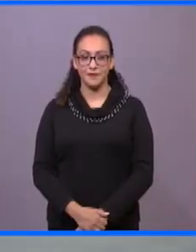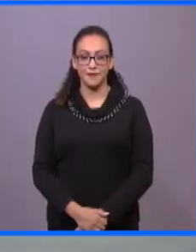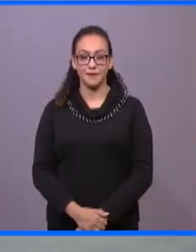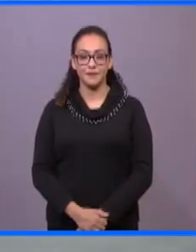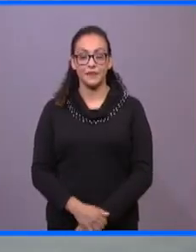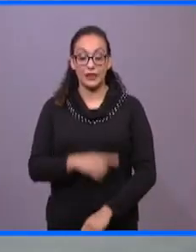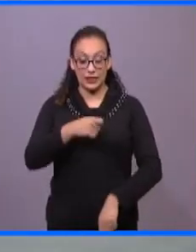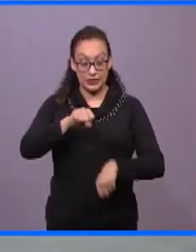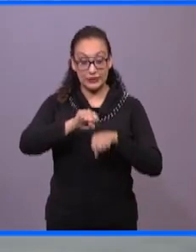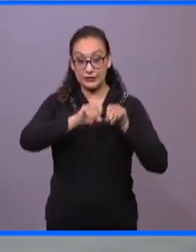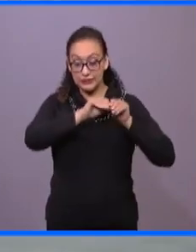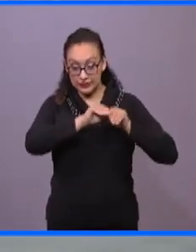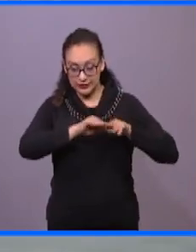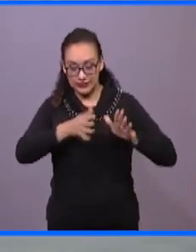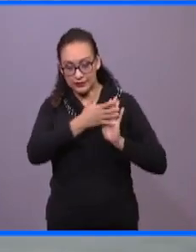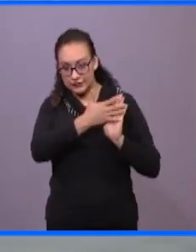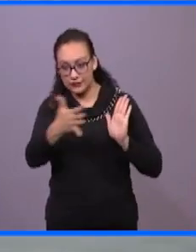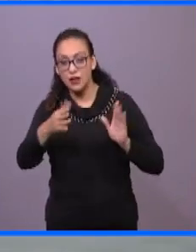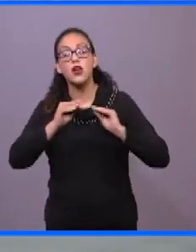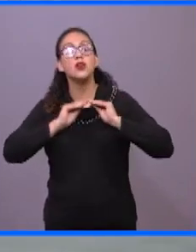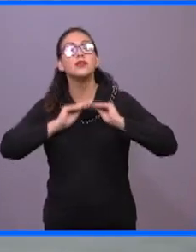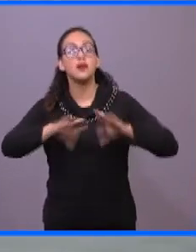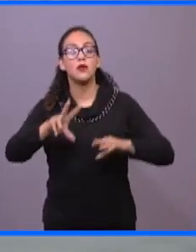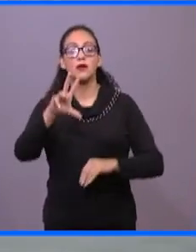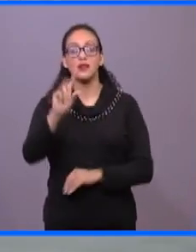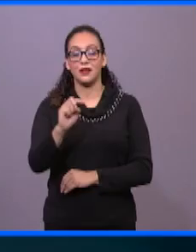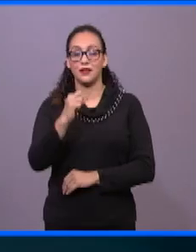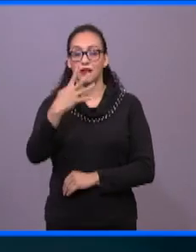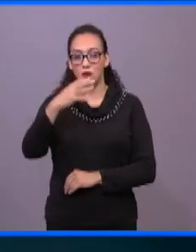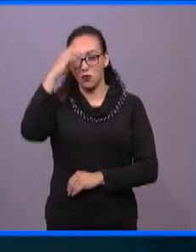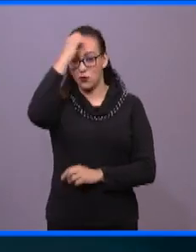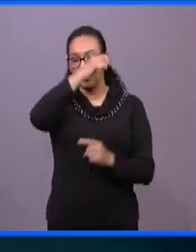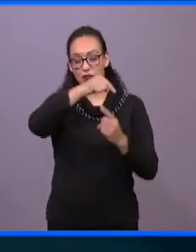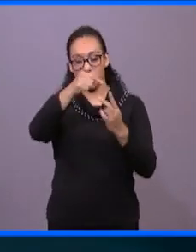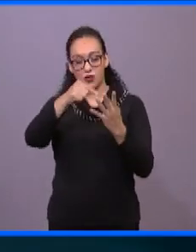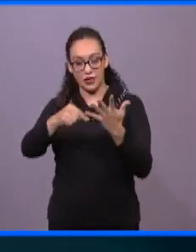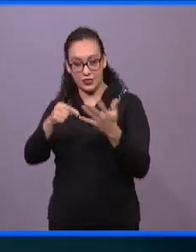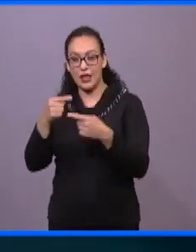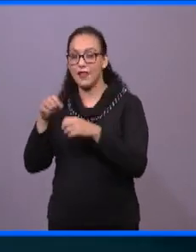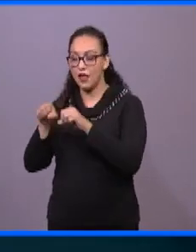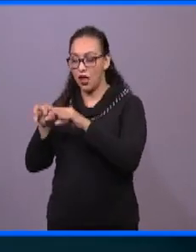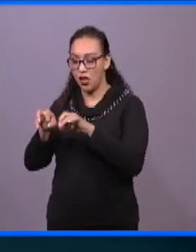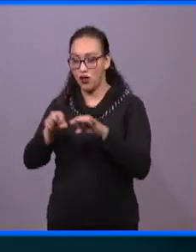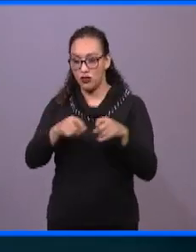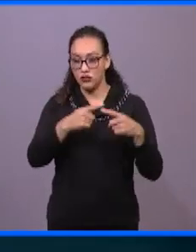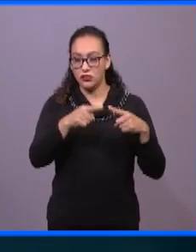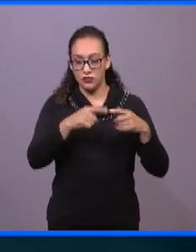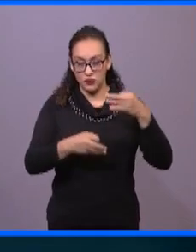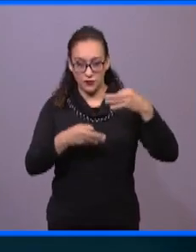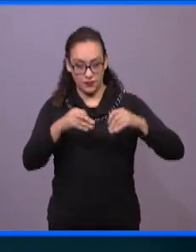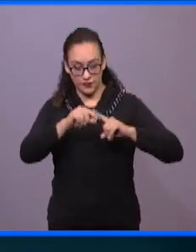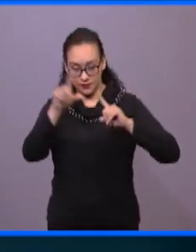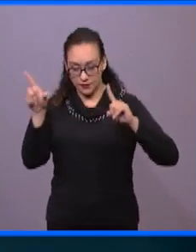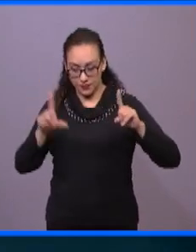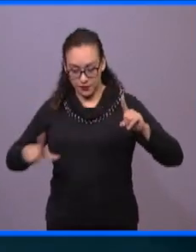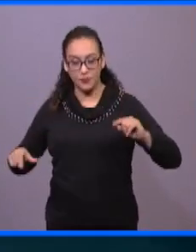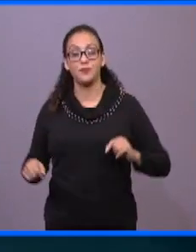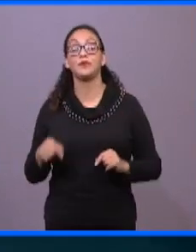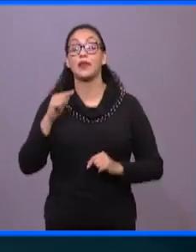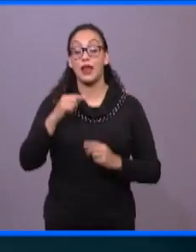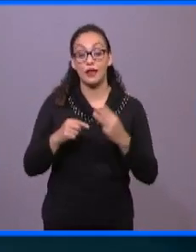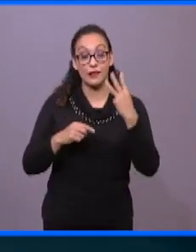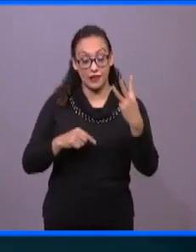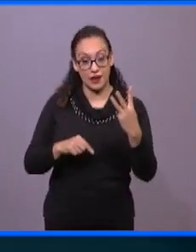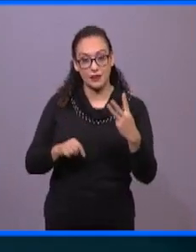Y en el semanario judicial de esta semana se publicaron 34 criterios de diversos órganos jurisdiccionales federales, de los cuales